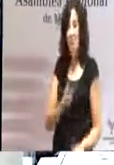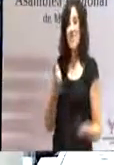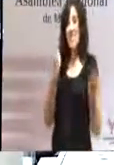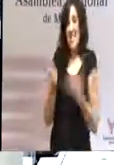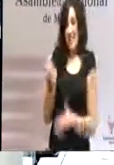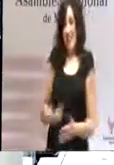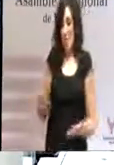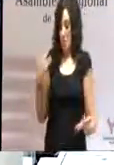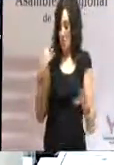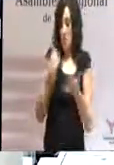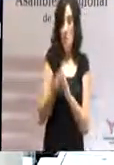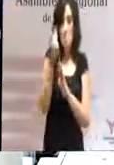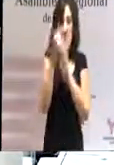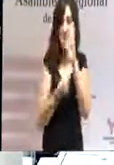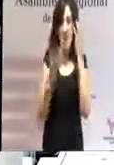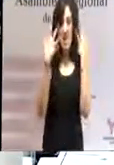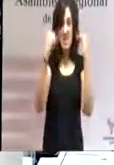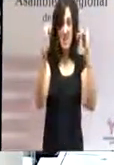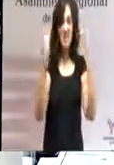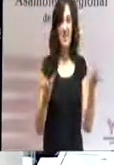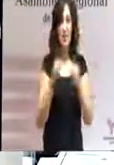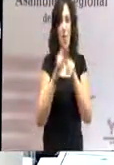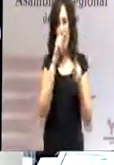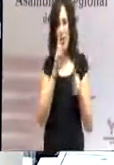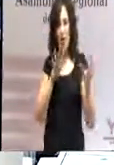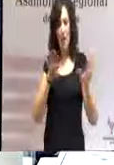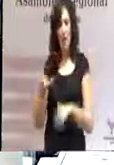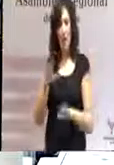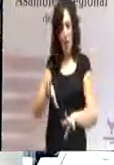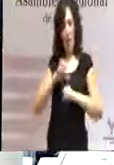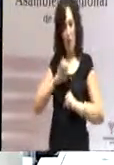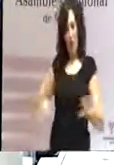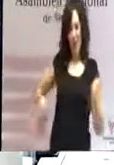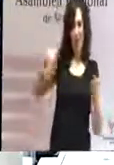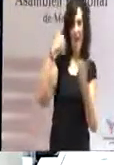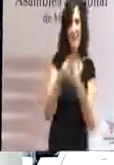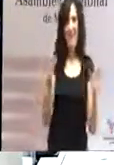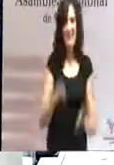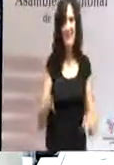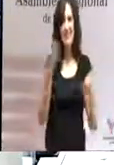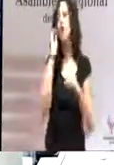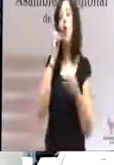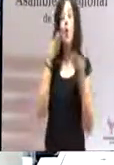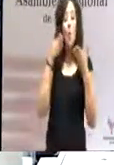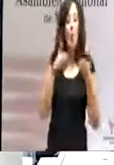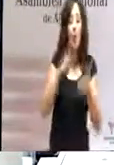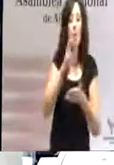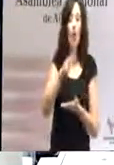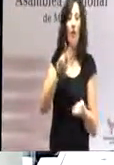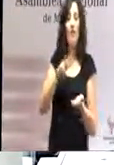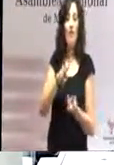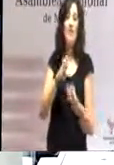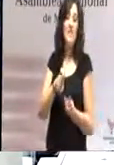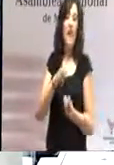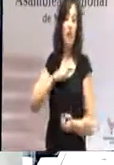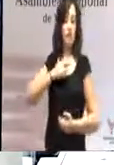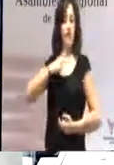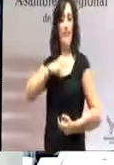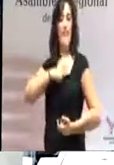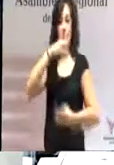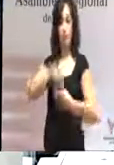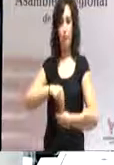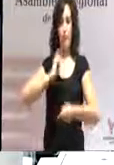ustedes ninguna medida, que llevan gobernando desde el año 95, y solo se han puesto manos a la obra cuando el fiscal de oficio ha tenido que actuar.